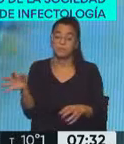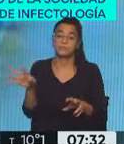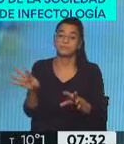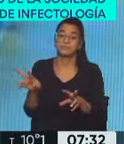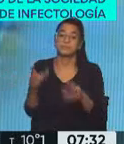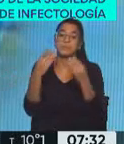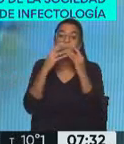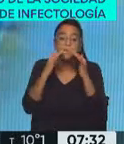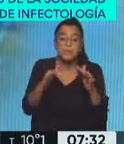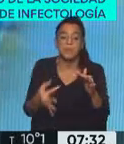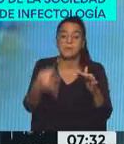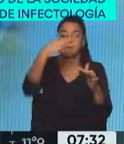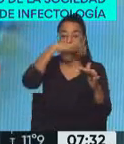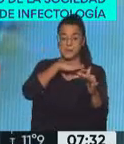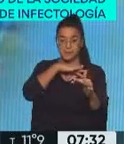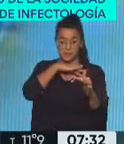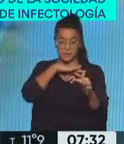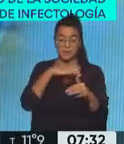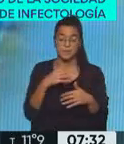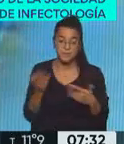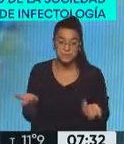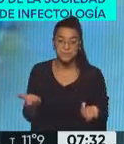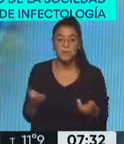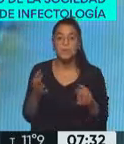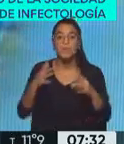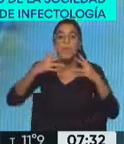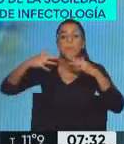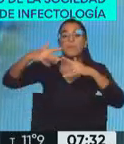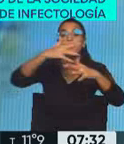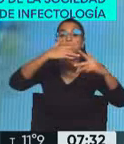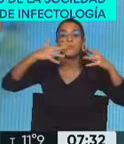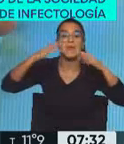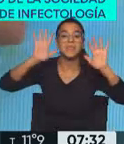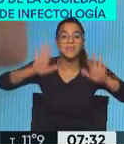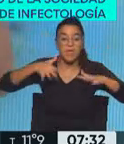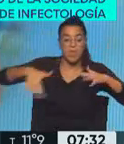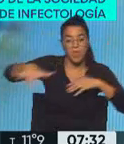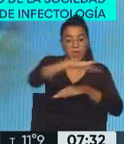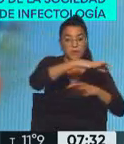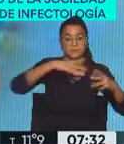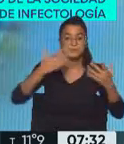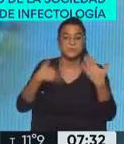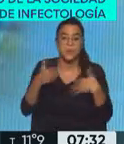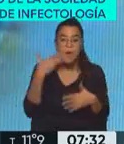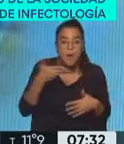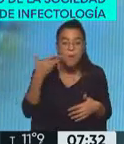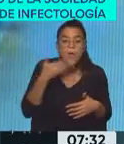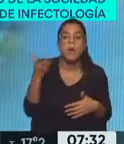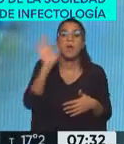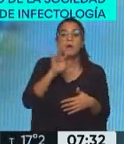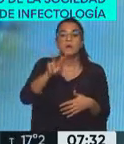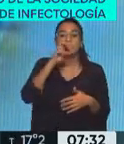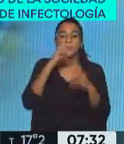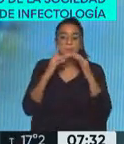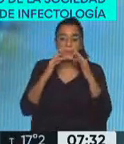través de aerosoles es decir que digamos persisten como en una especie de nube que se genera cuando hablamos cuando respiramos